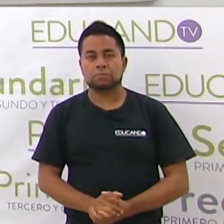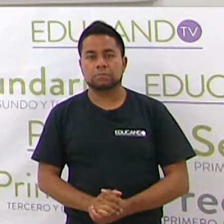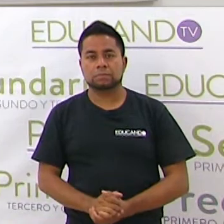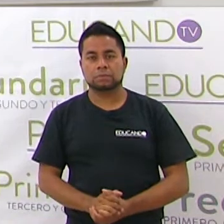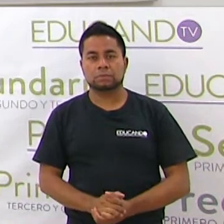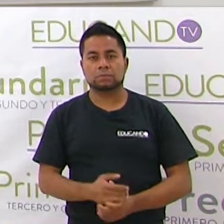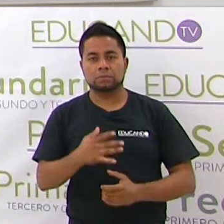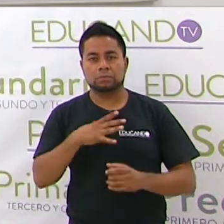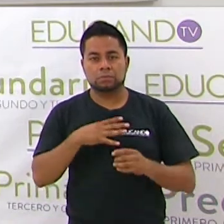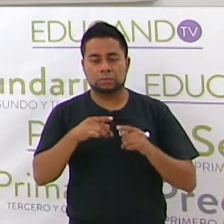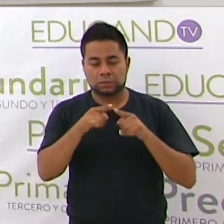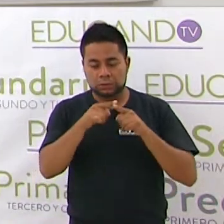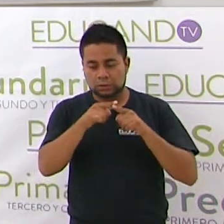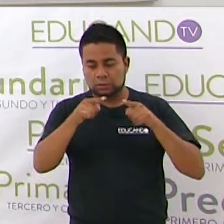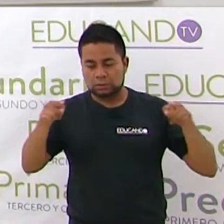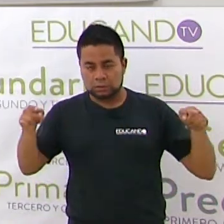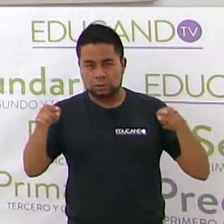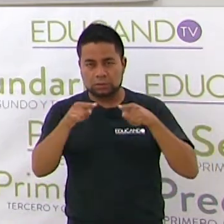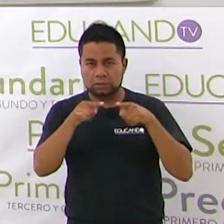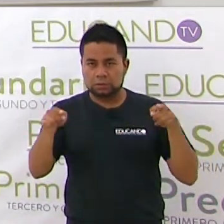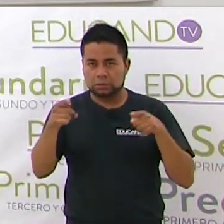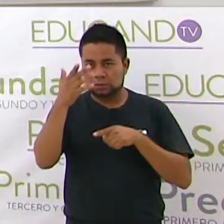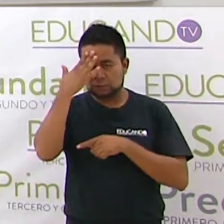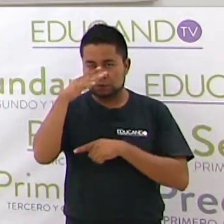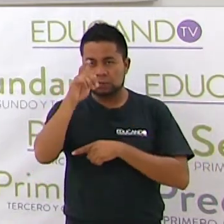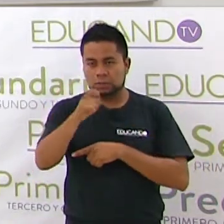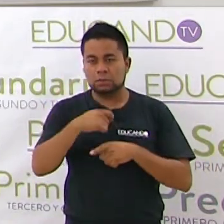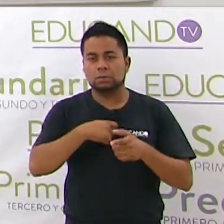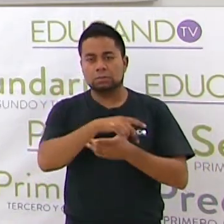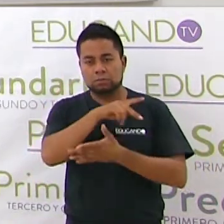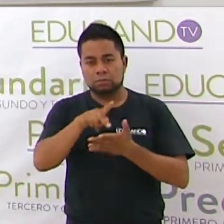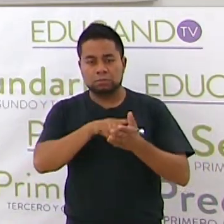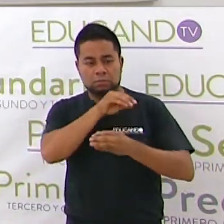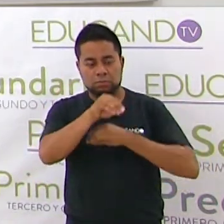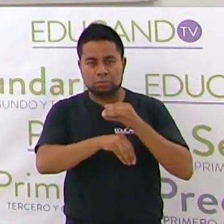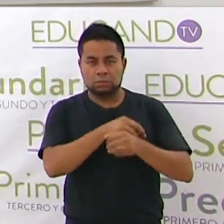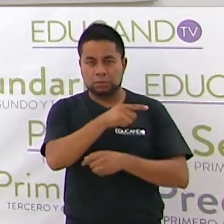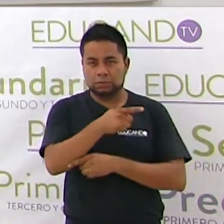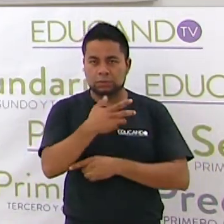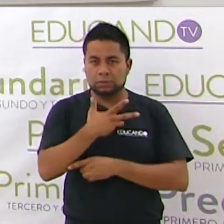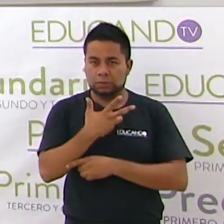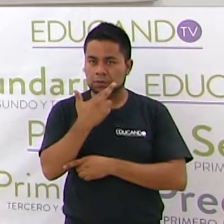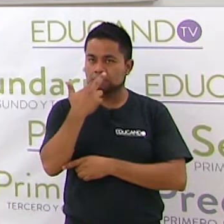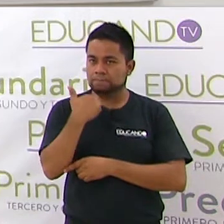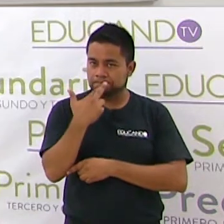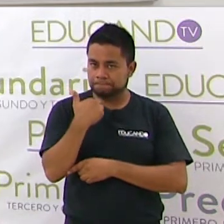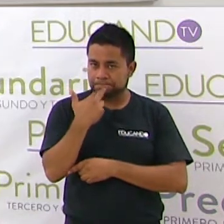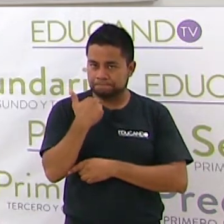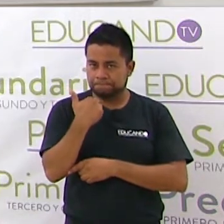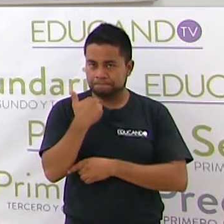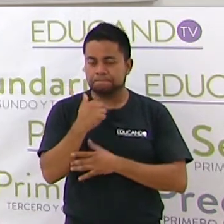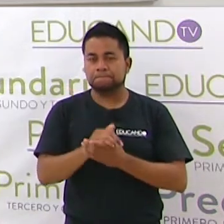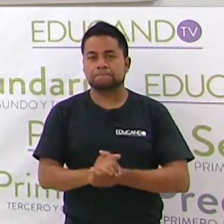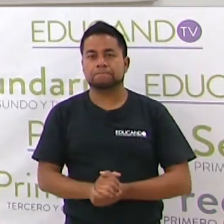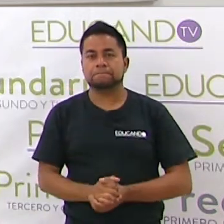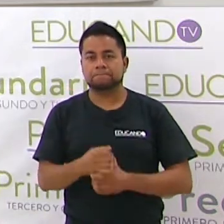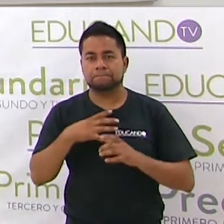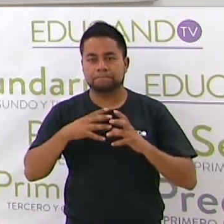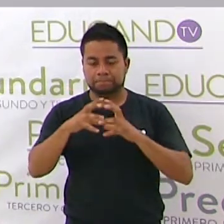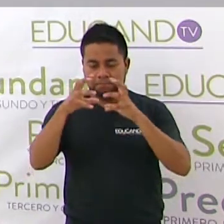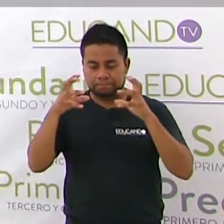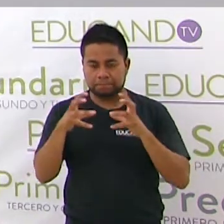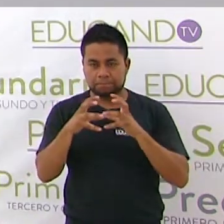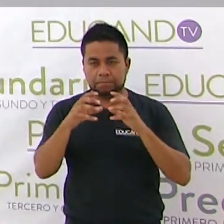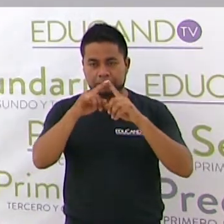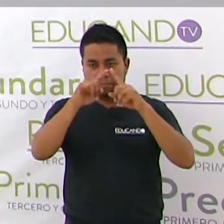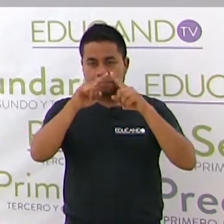un diámetro, que ya lo conocen, que es lo voy a volver a señalar, aquí está en rojo, aquí lo voy a poner, tiene un diámetro